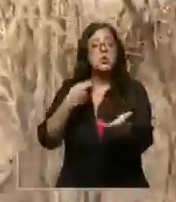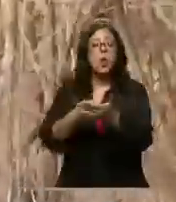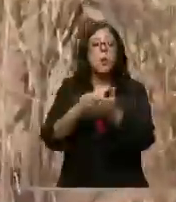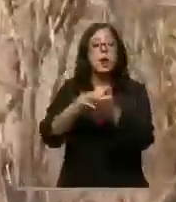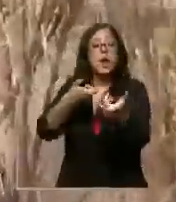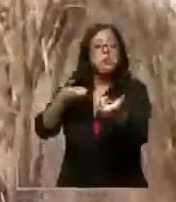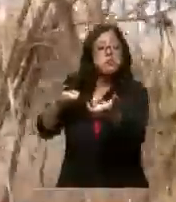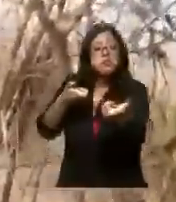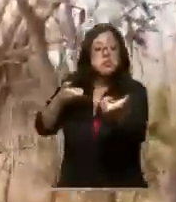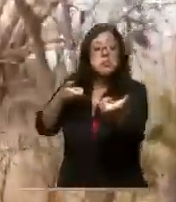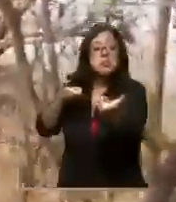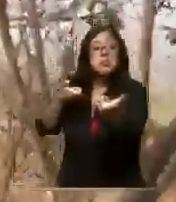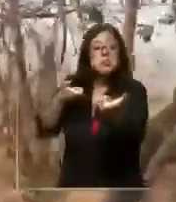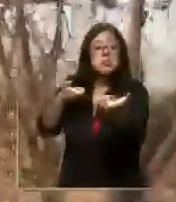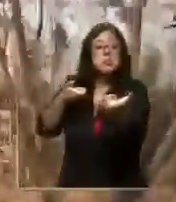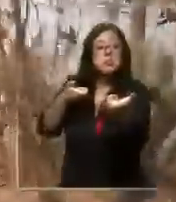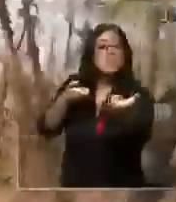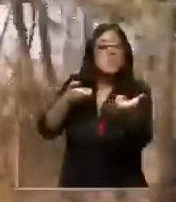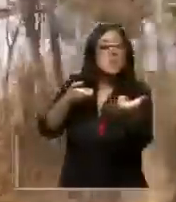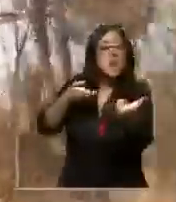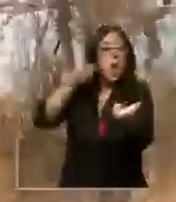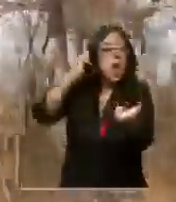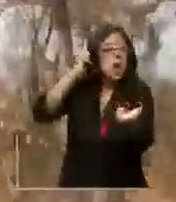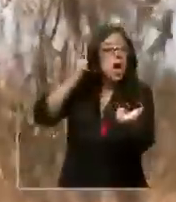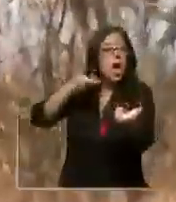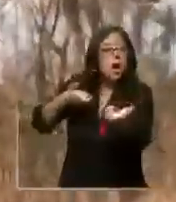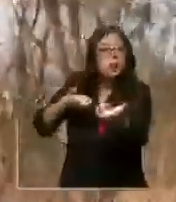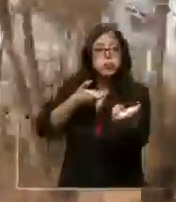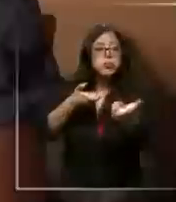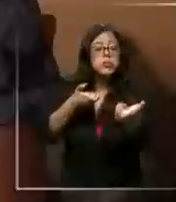rifle para la casa de conejo